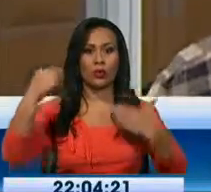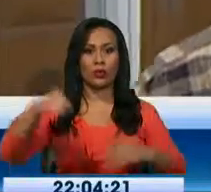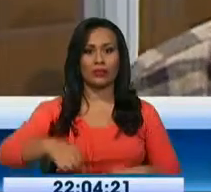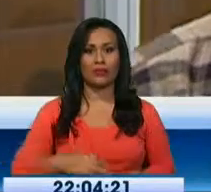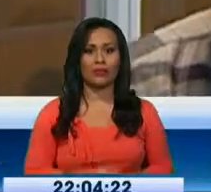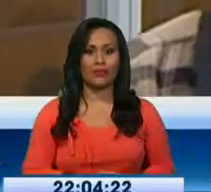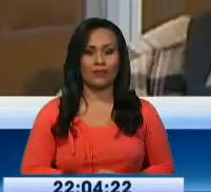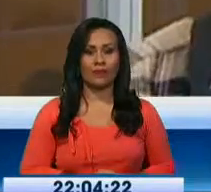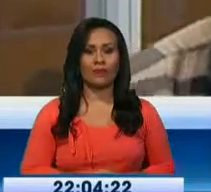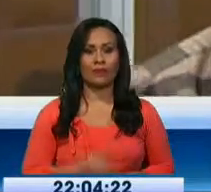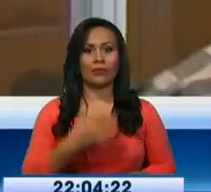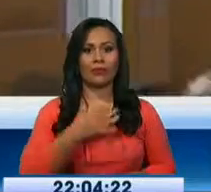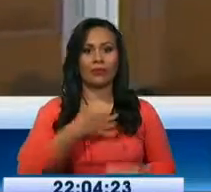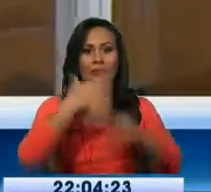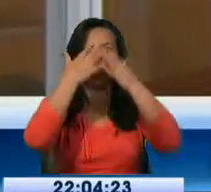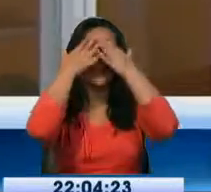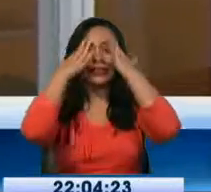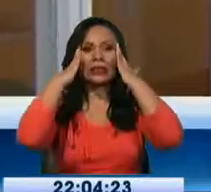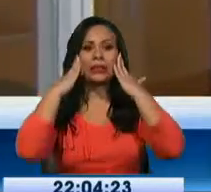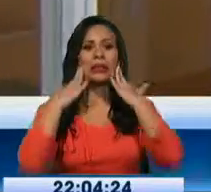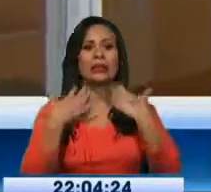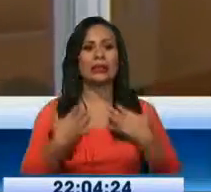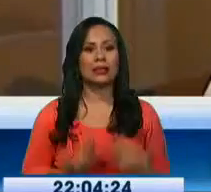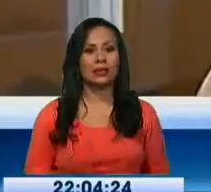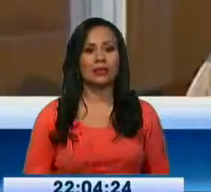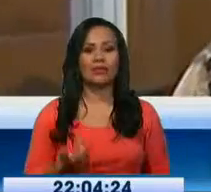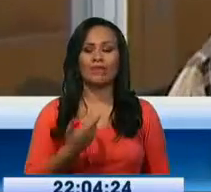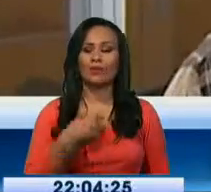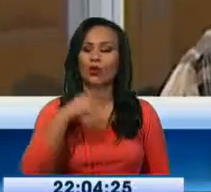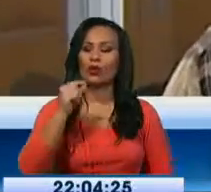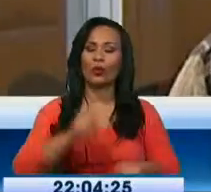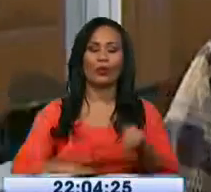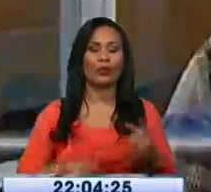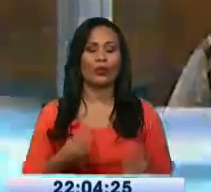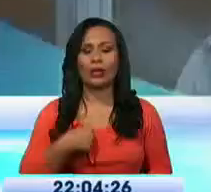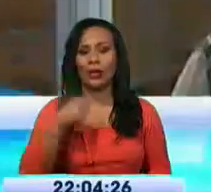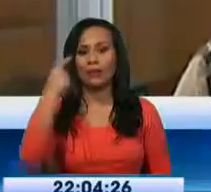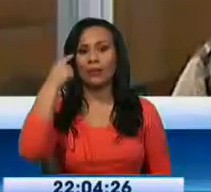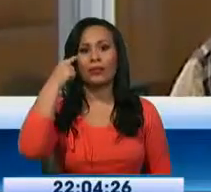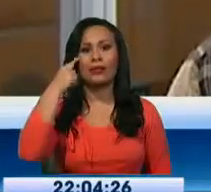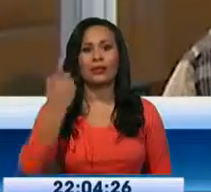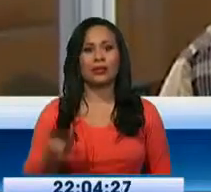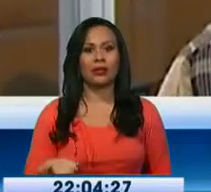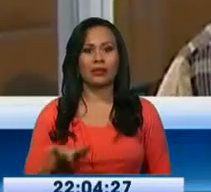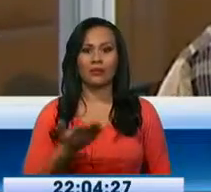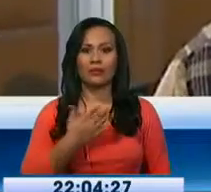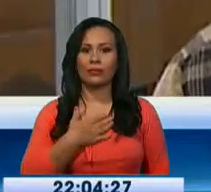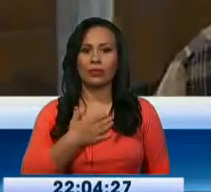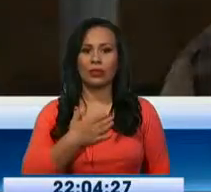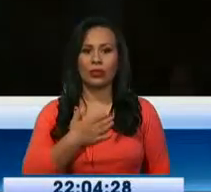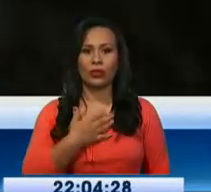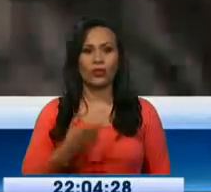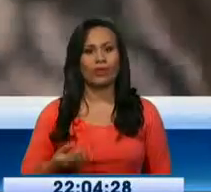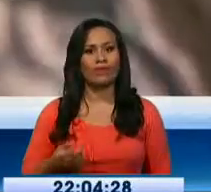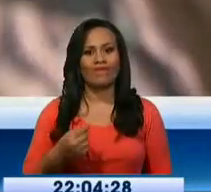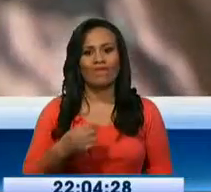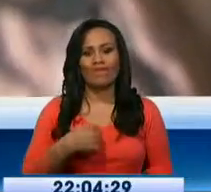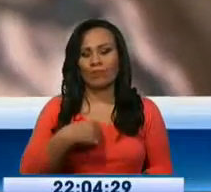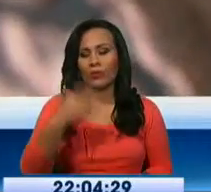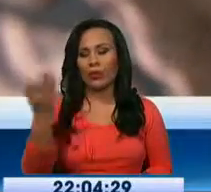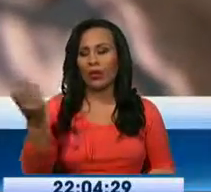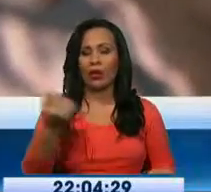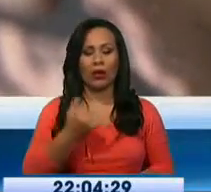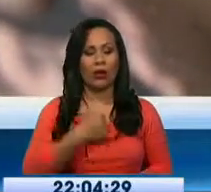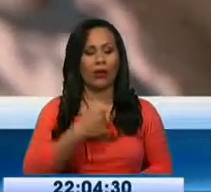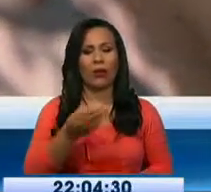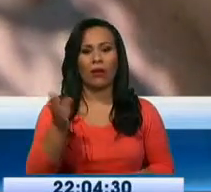estado de estrés y la angustia en que estaba, no pude reaccionar y me dejé llevar por la situación. Vicente